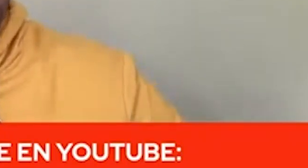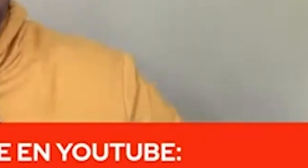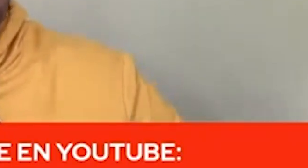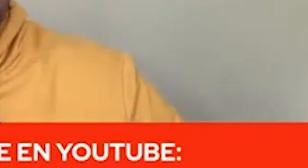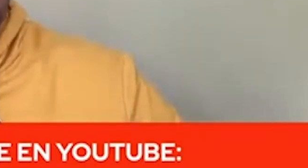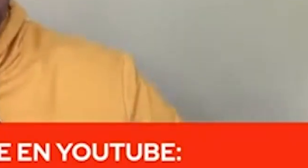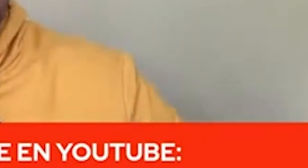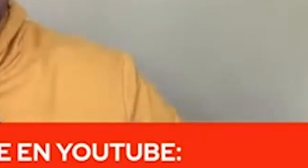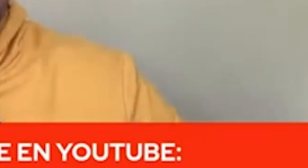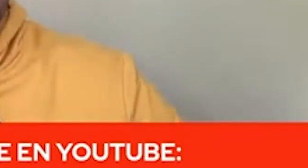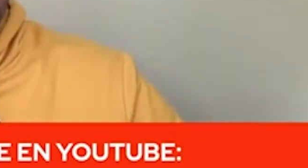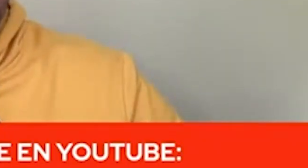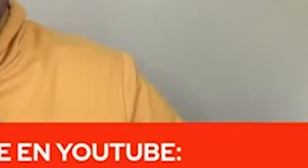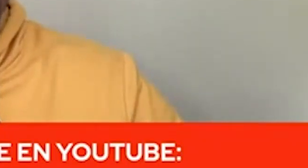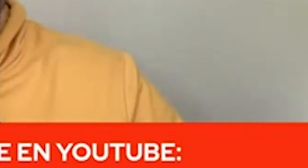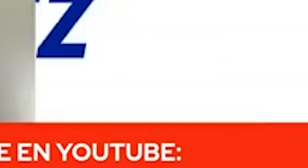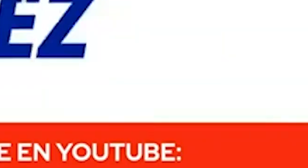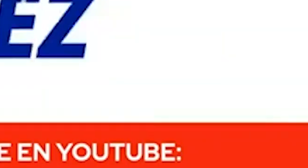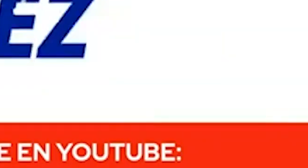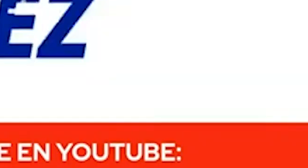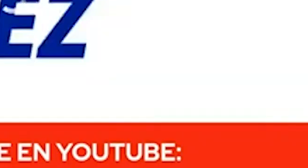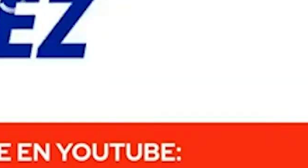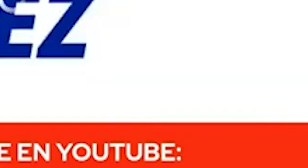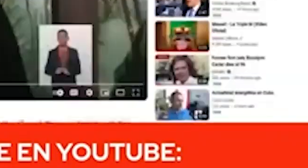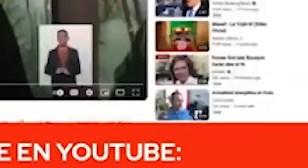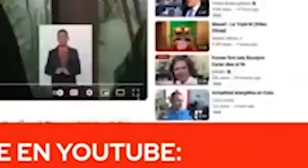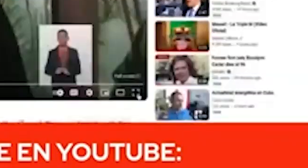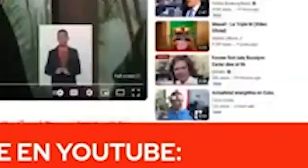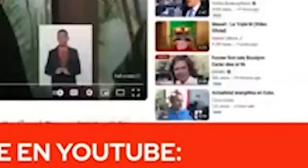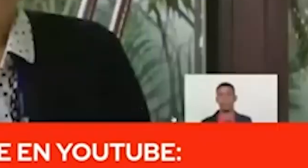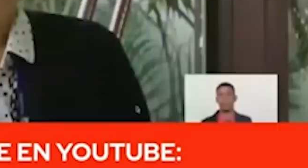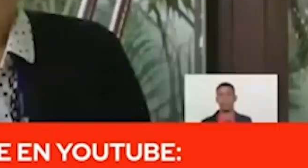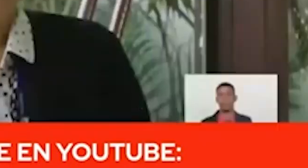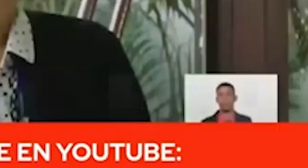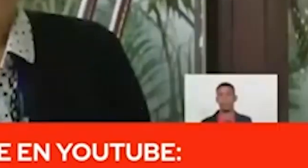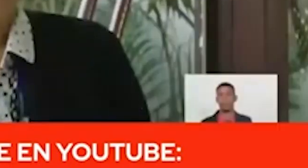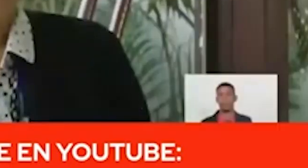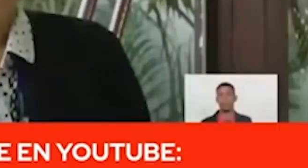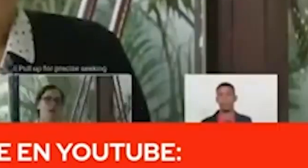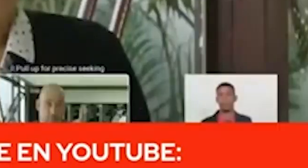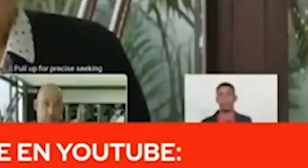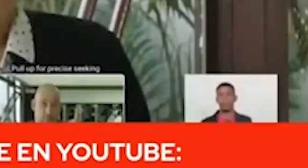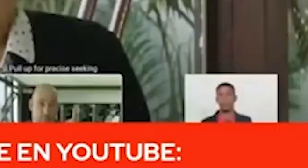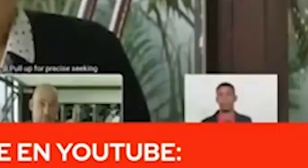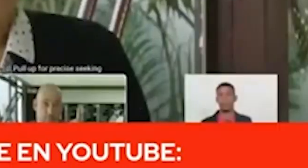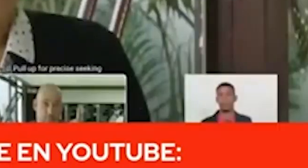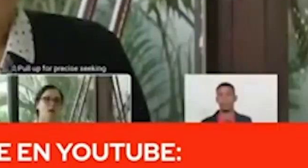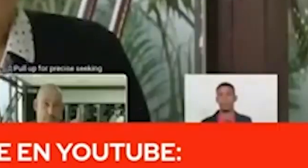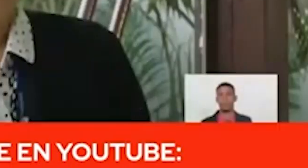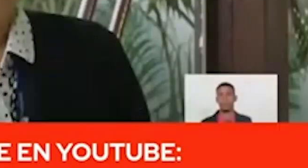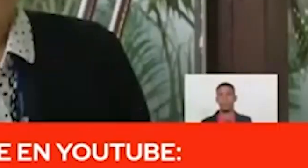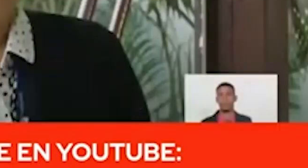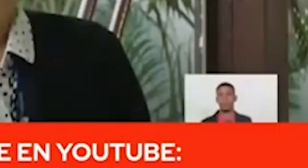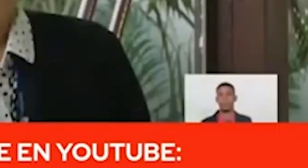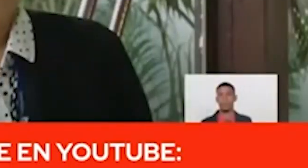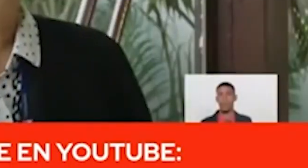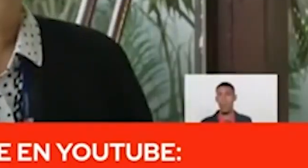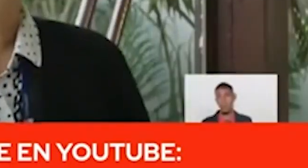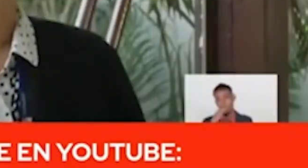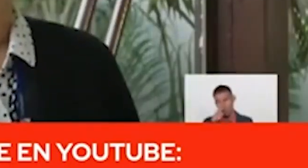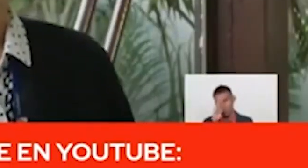me diga qué cree de eso ella asegura de que en Cuba no hay miseria vamos a ver